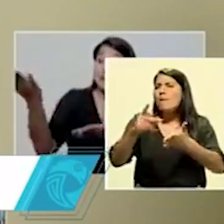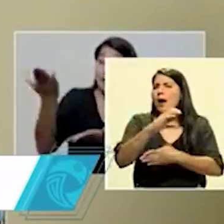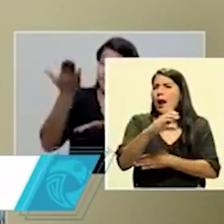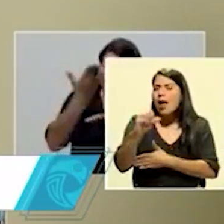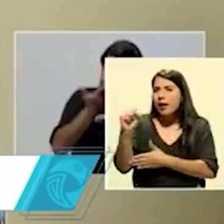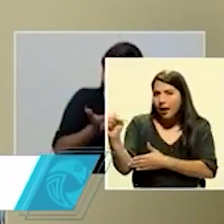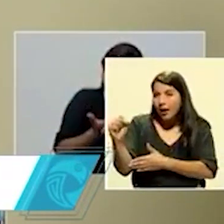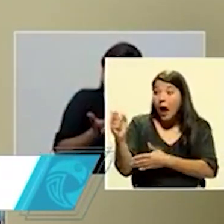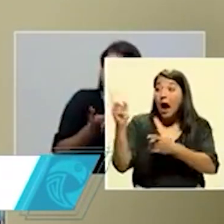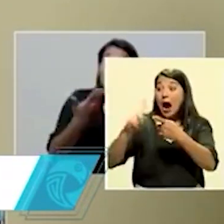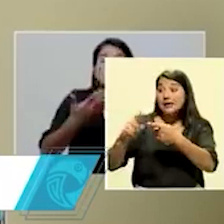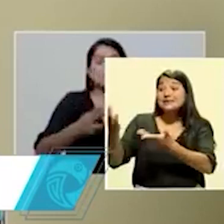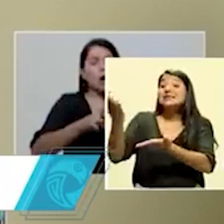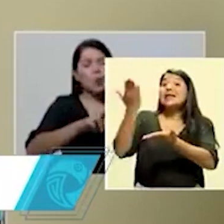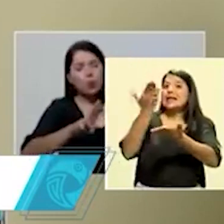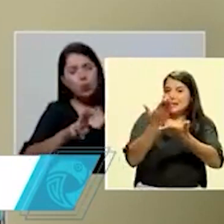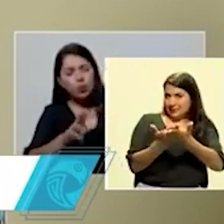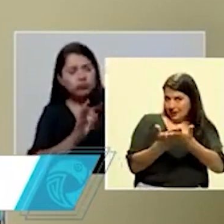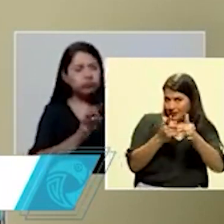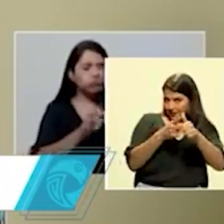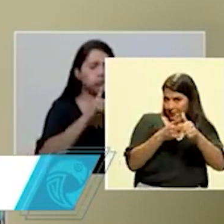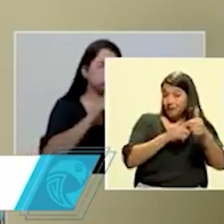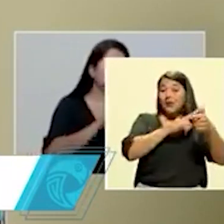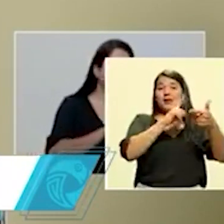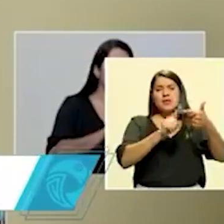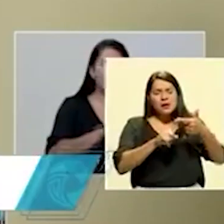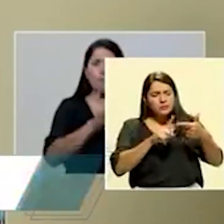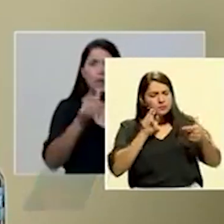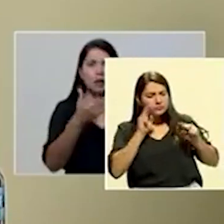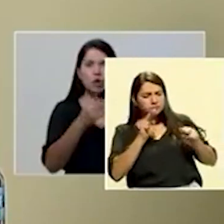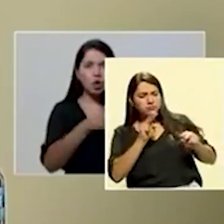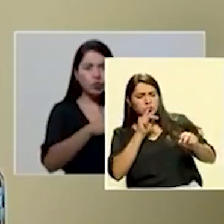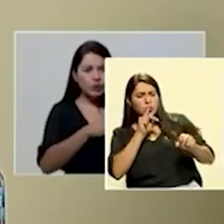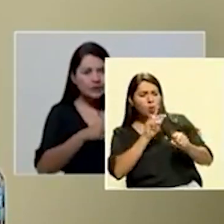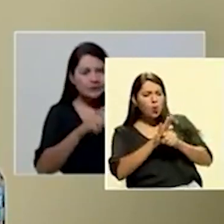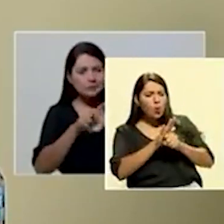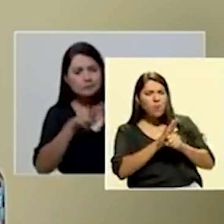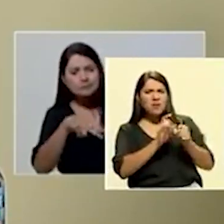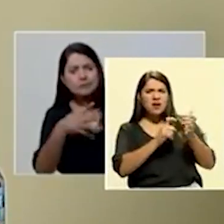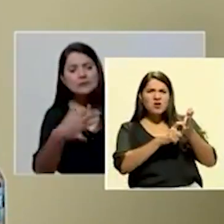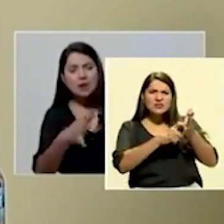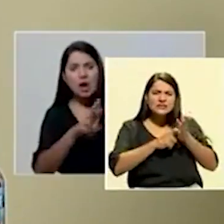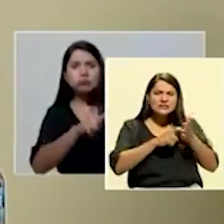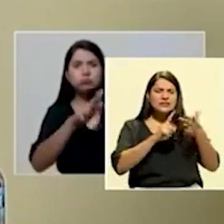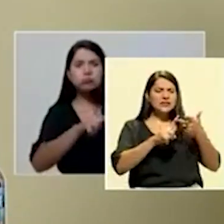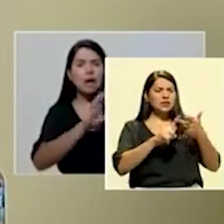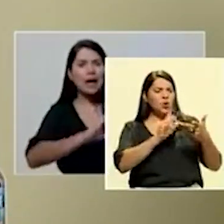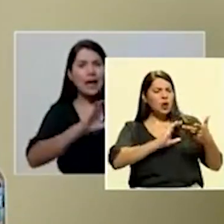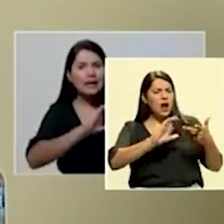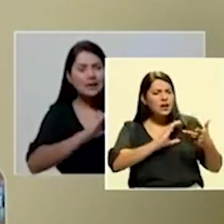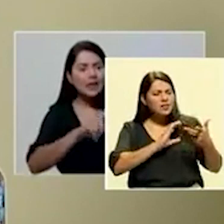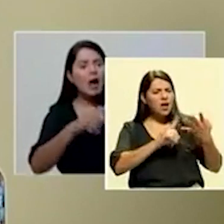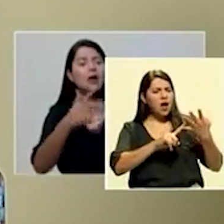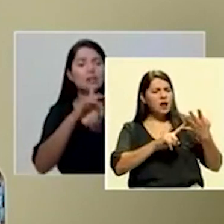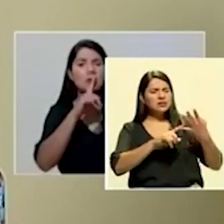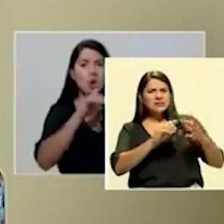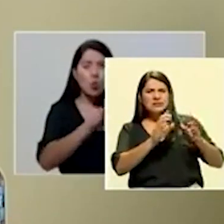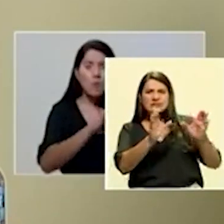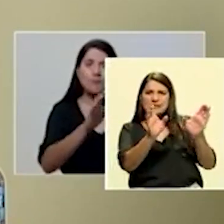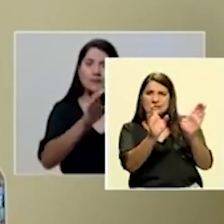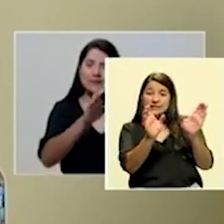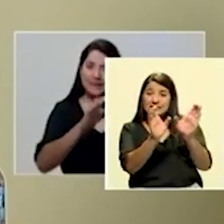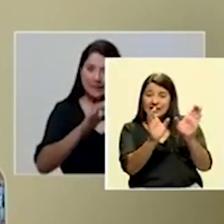hace la revisión del cumplimiento de las especificaciones, de la calidad, de las certificaciones que puedan